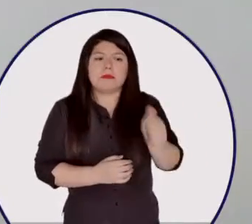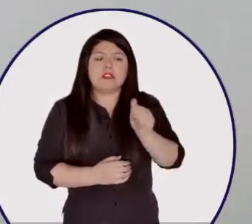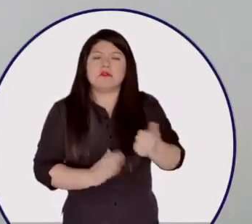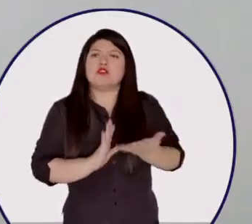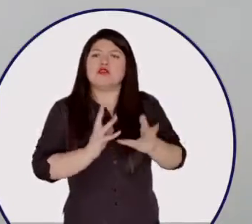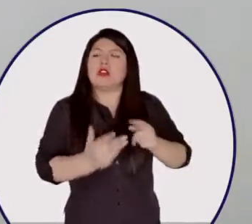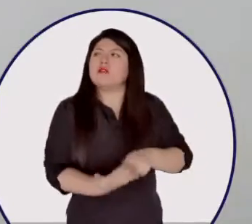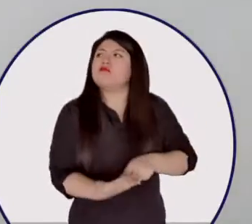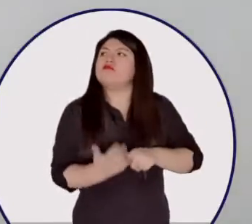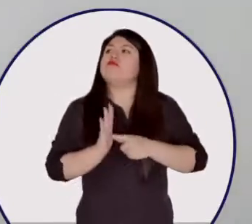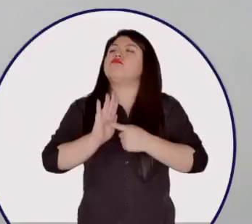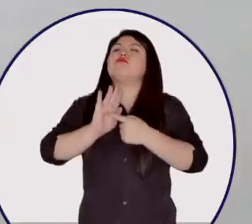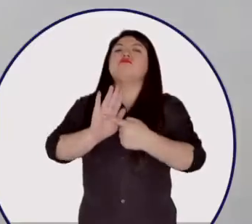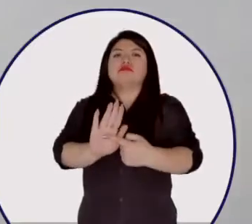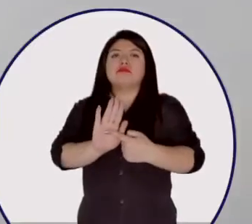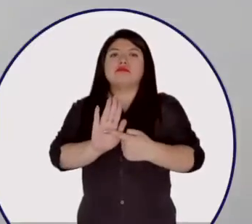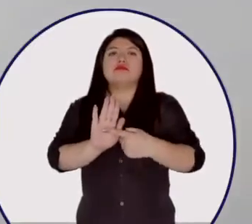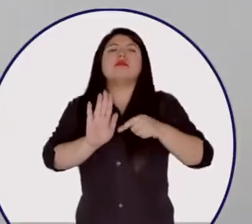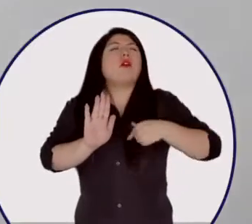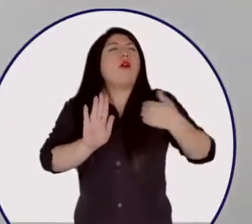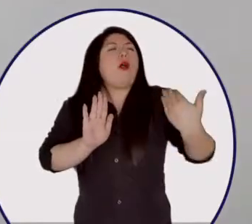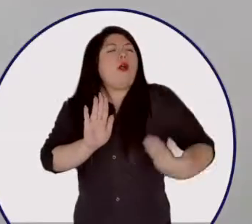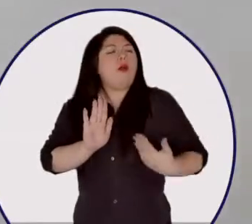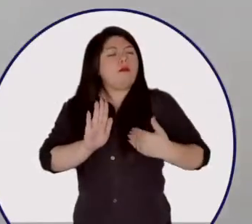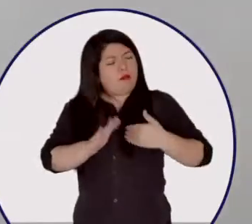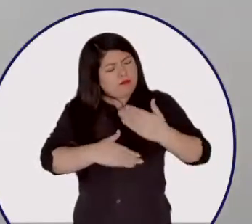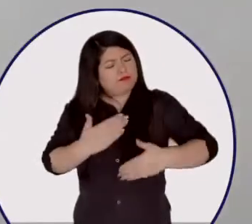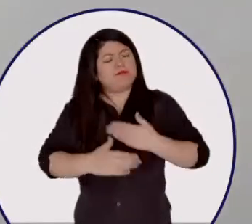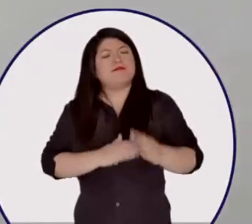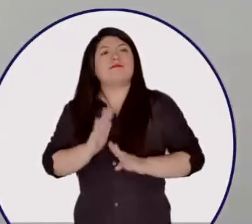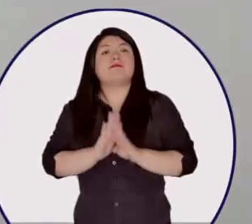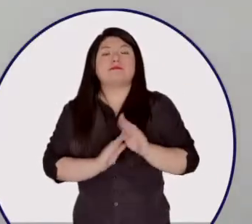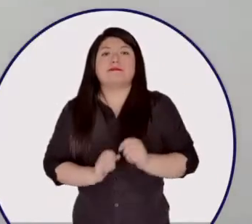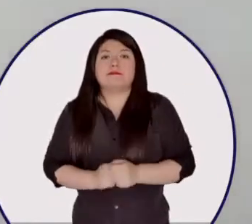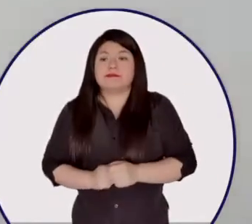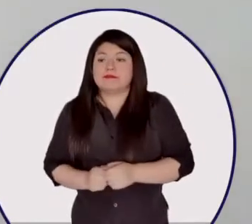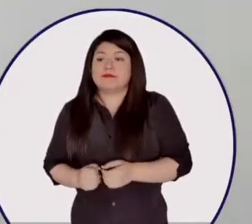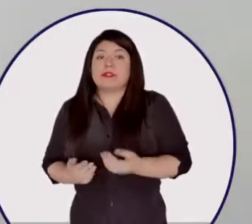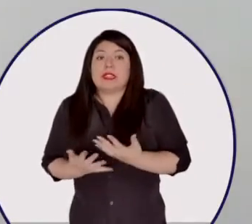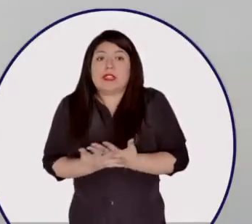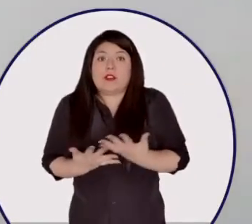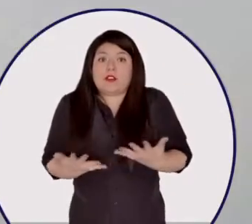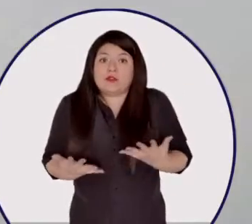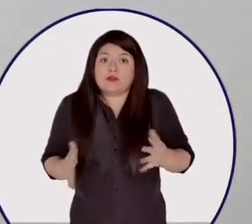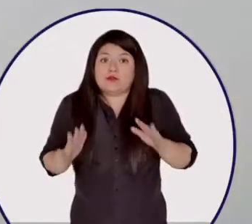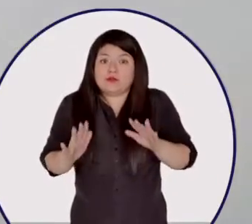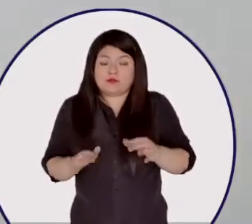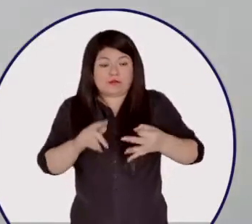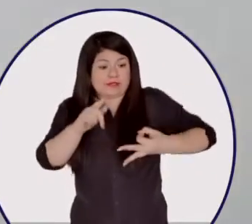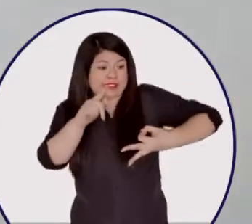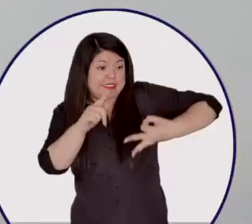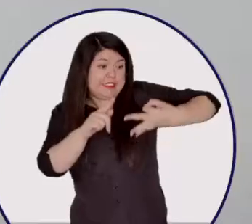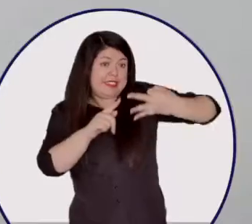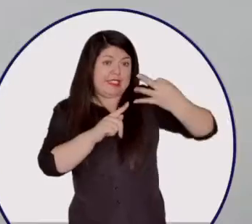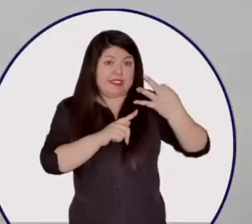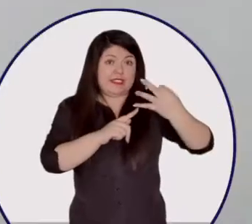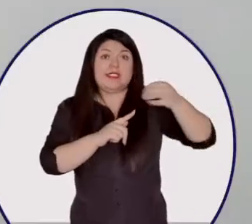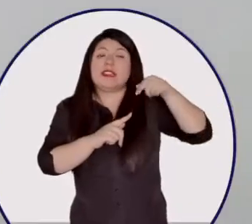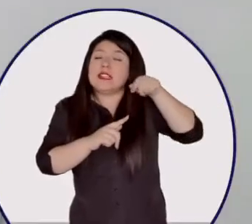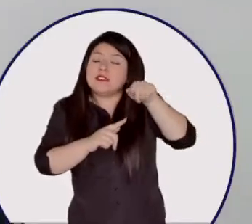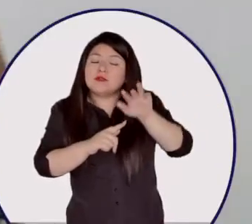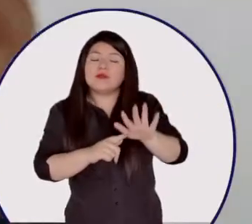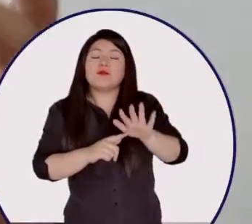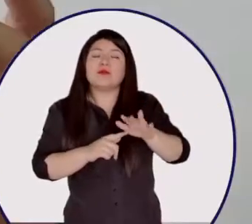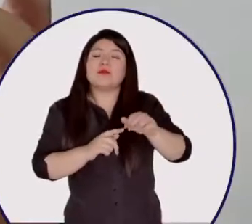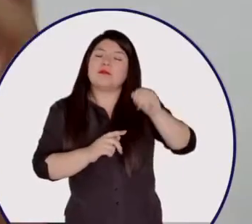está progresando a su ritmo. Esos tres elementos de la práctica pedagógica son muy importantes. Pero para hablar